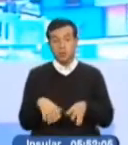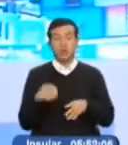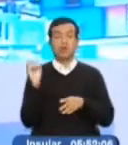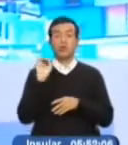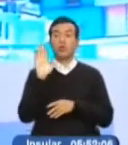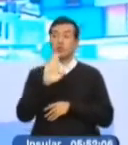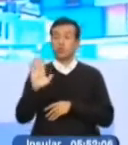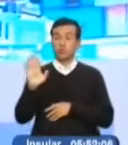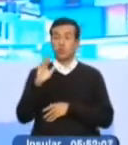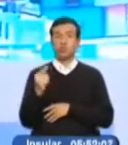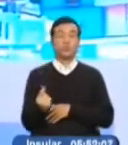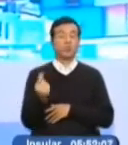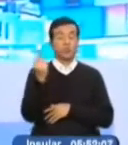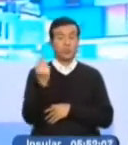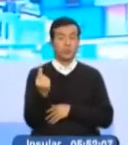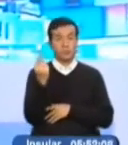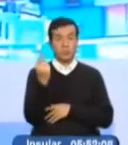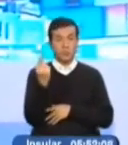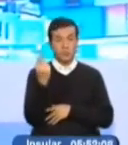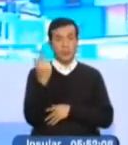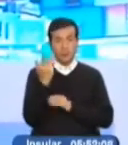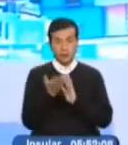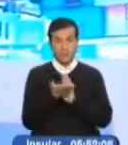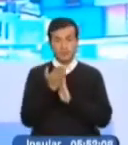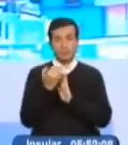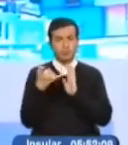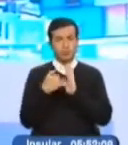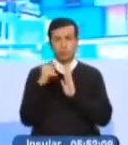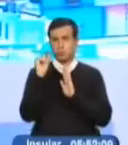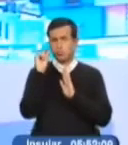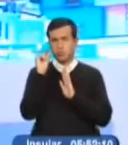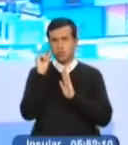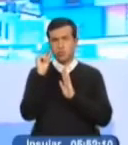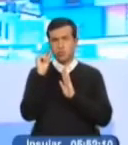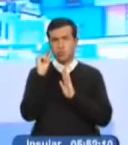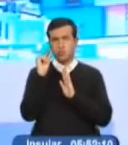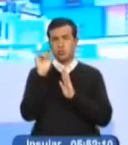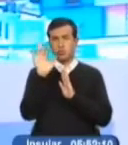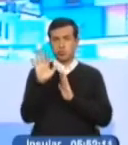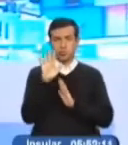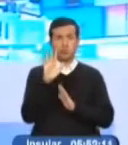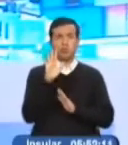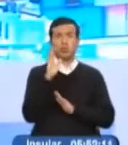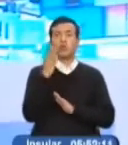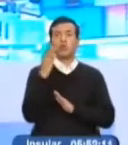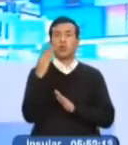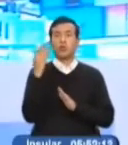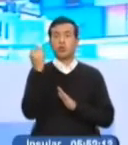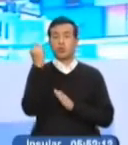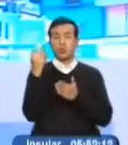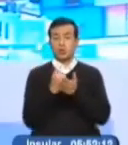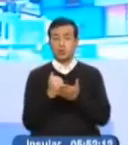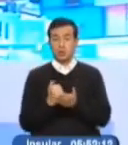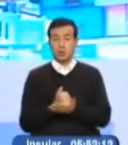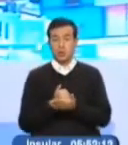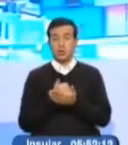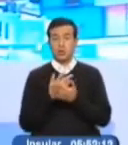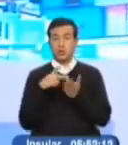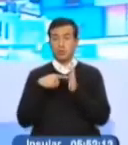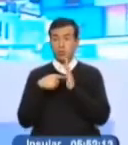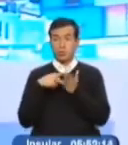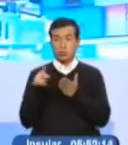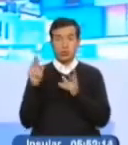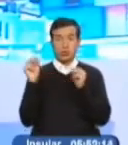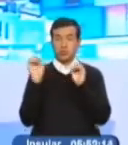las utilidades que generaron un impuesto menor a las retenciones en la fuente, no van a tener que pagar